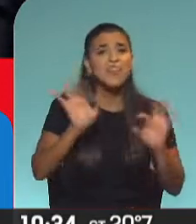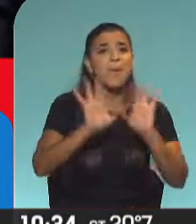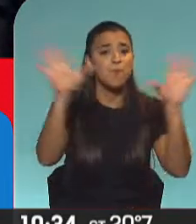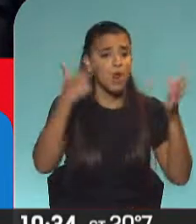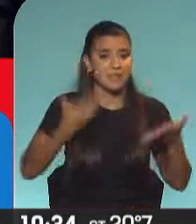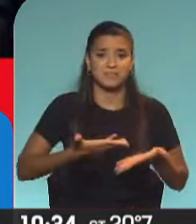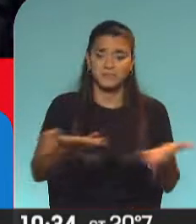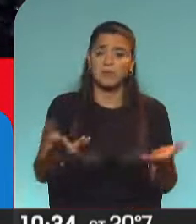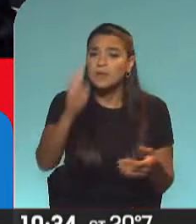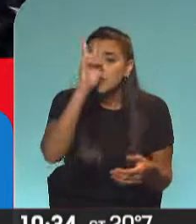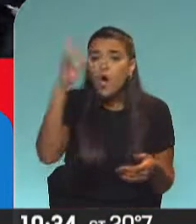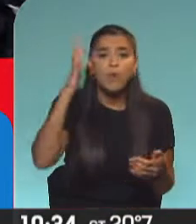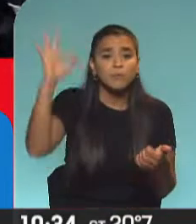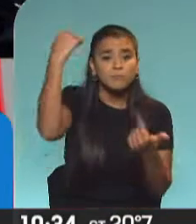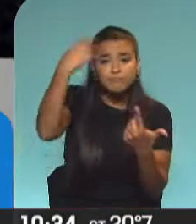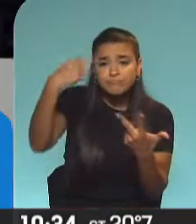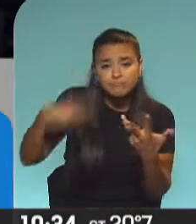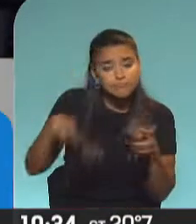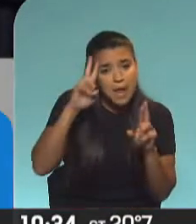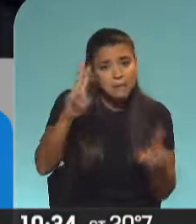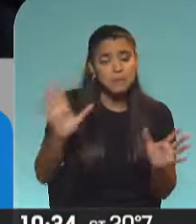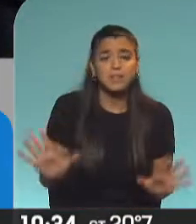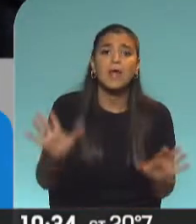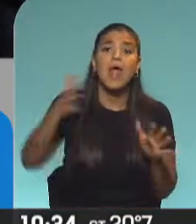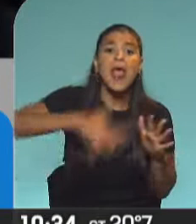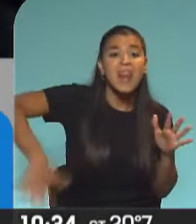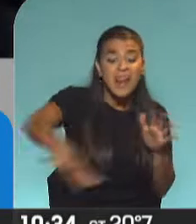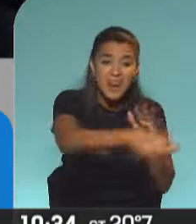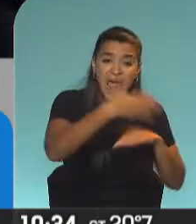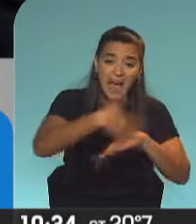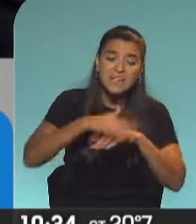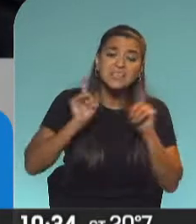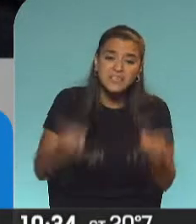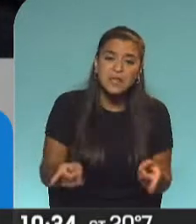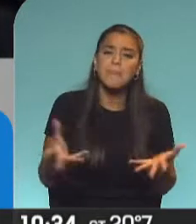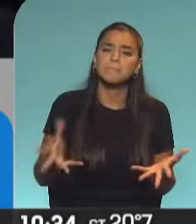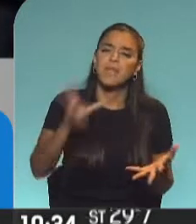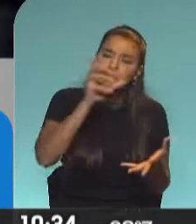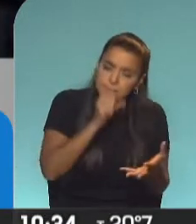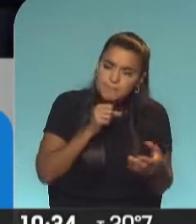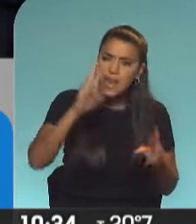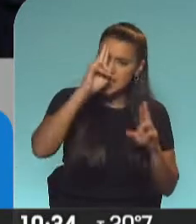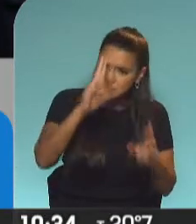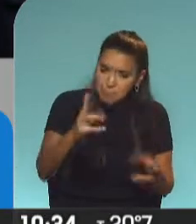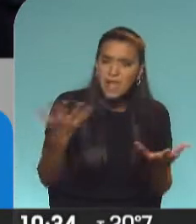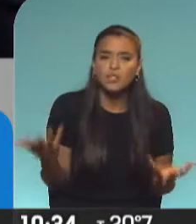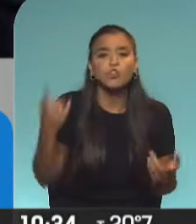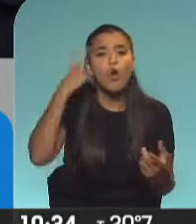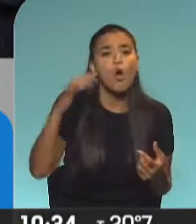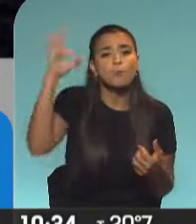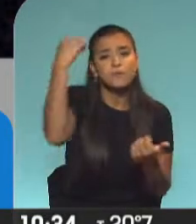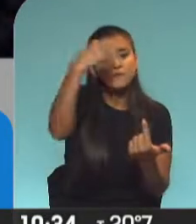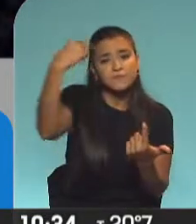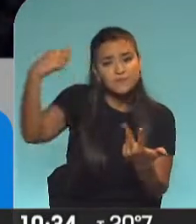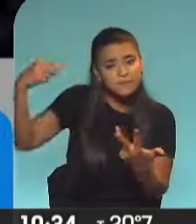podamos respetar las distintas opiniones y que el clima que se viva en la calle también es un clima de mayor tolerancia, de mayor respeto a las posiciones diferentes, ¿no?